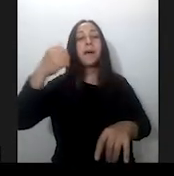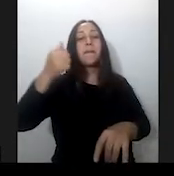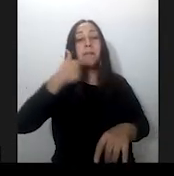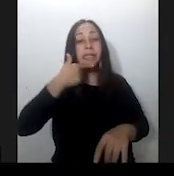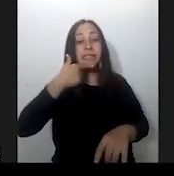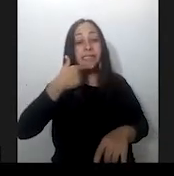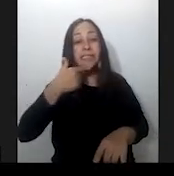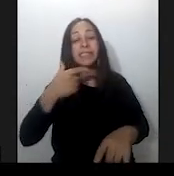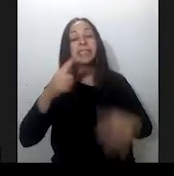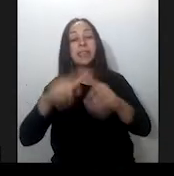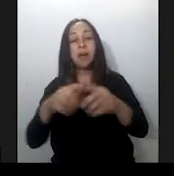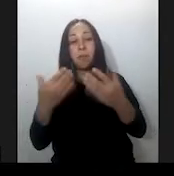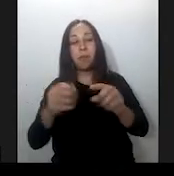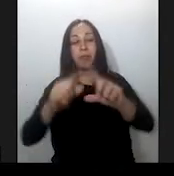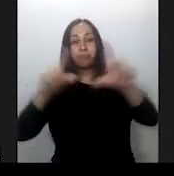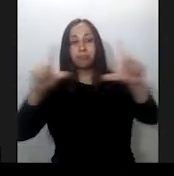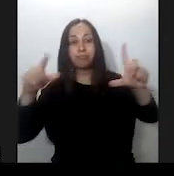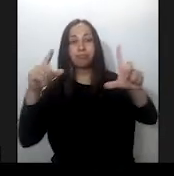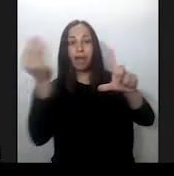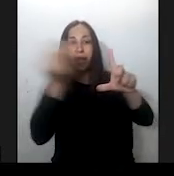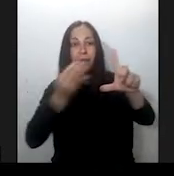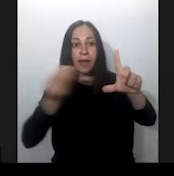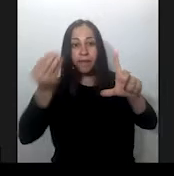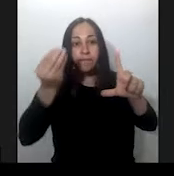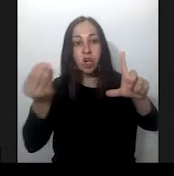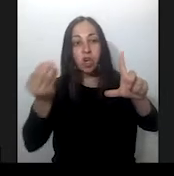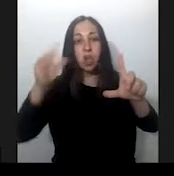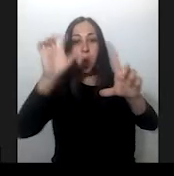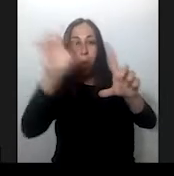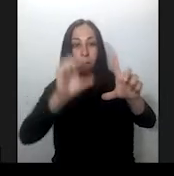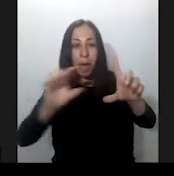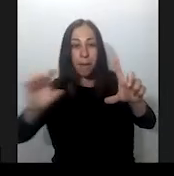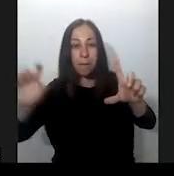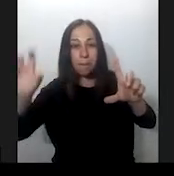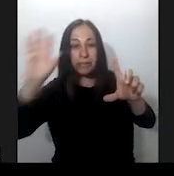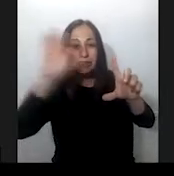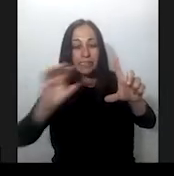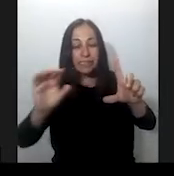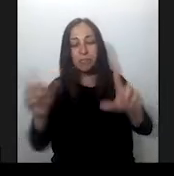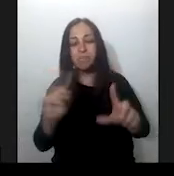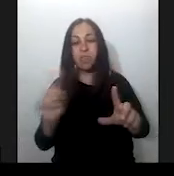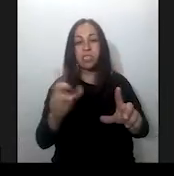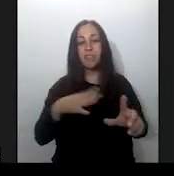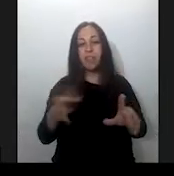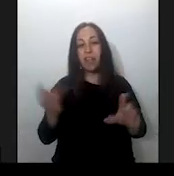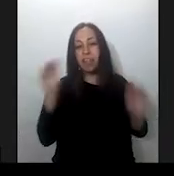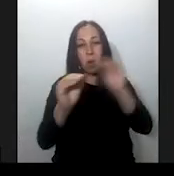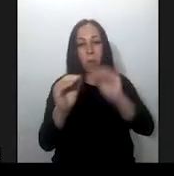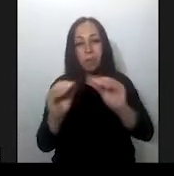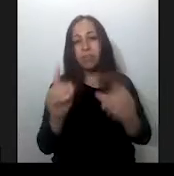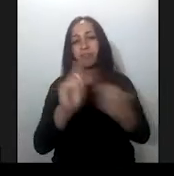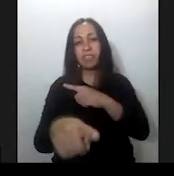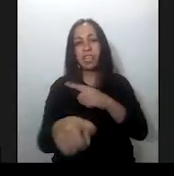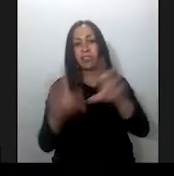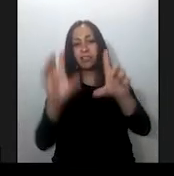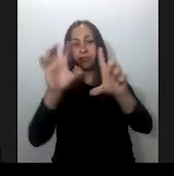lo que es la posibilidad de crear ya gráficos y mapas dentro del servicio de Excel, sin tener que utilizar ningún complemento, ya